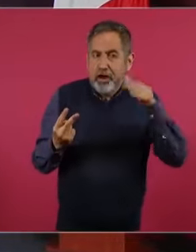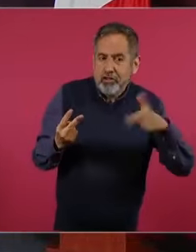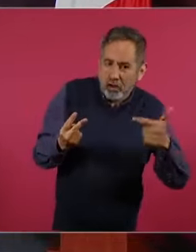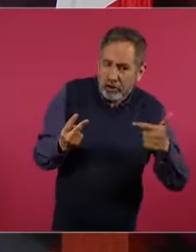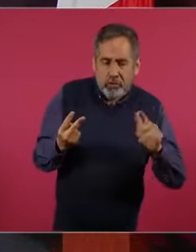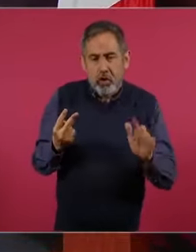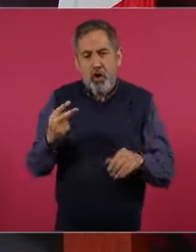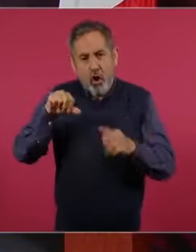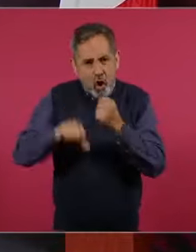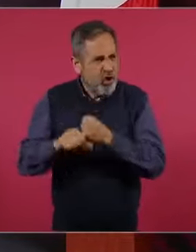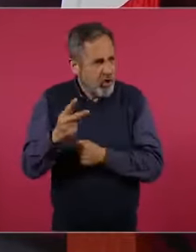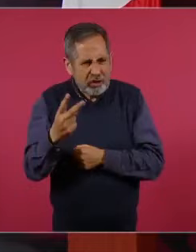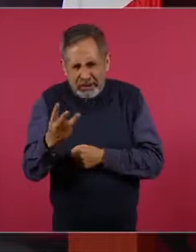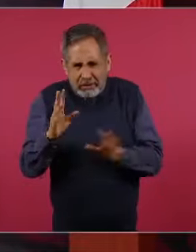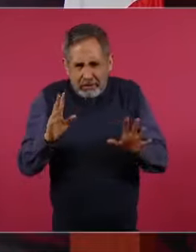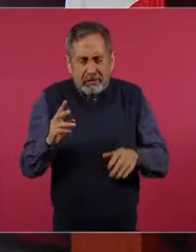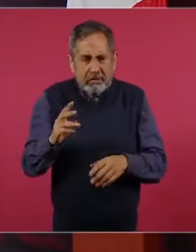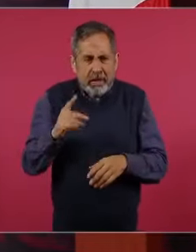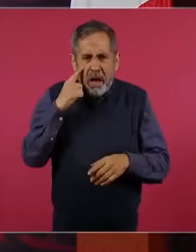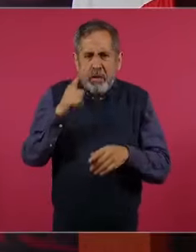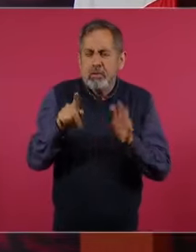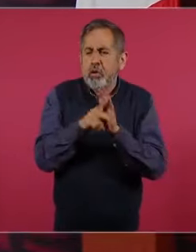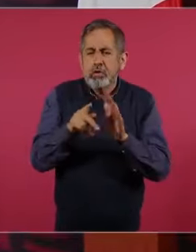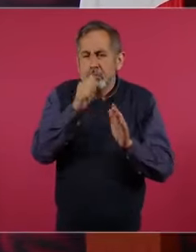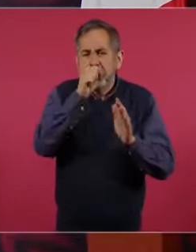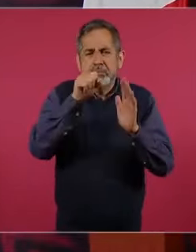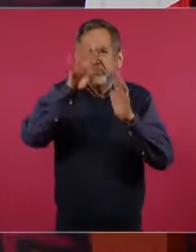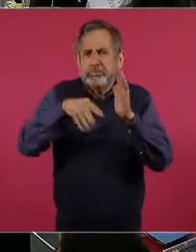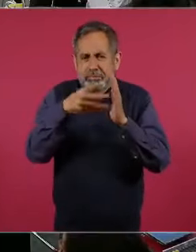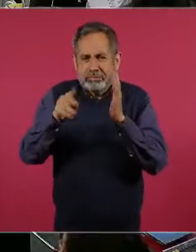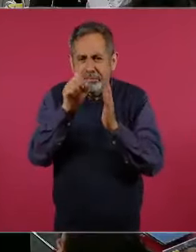hoy 2 o 3. A ver, pon la tabla,